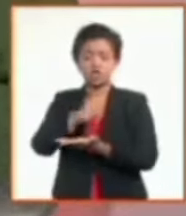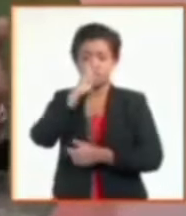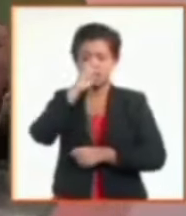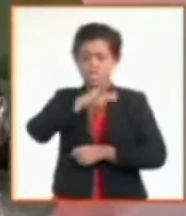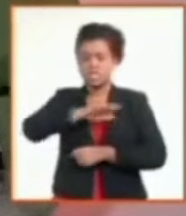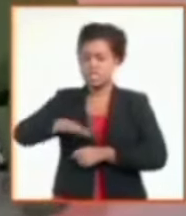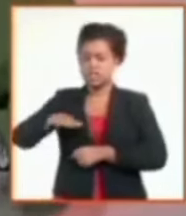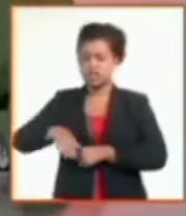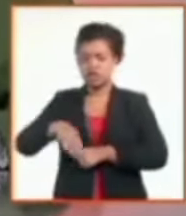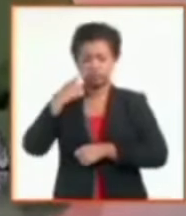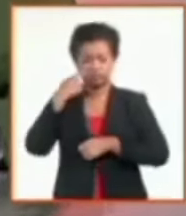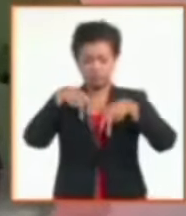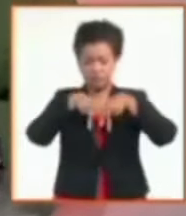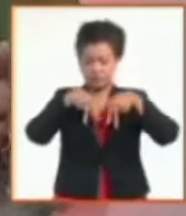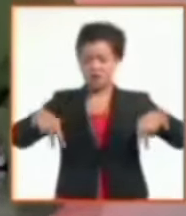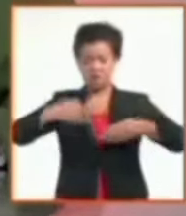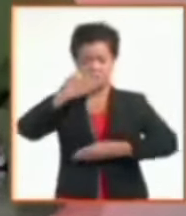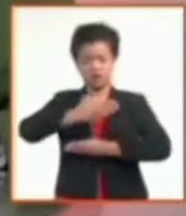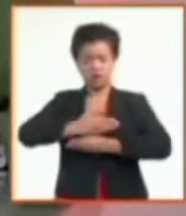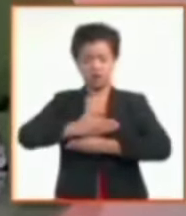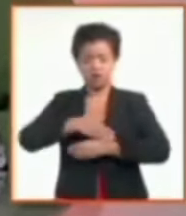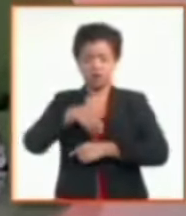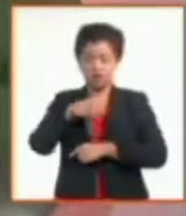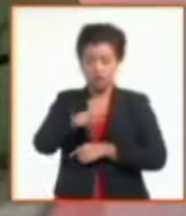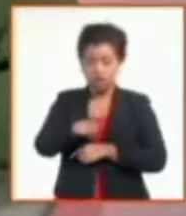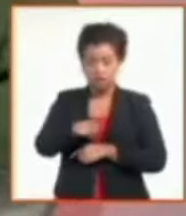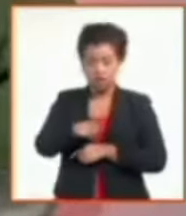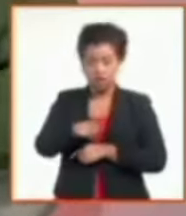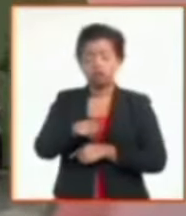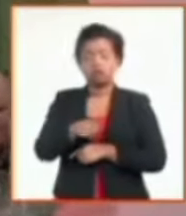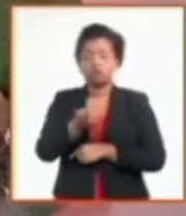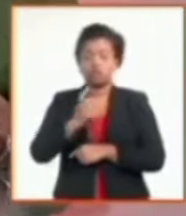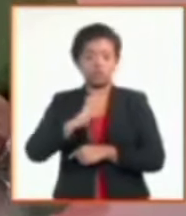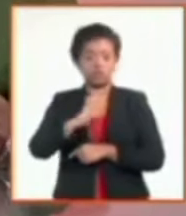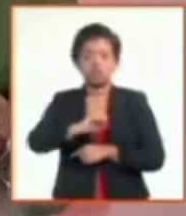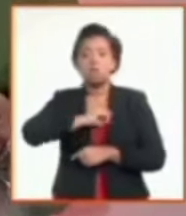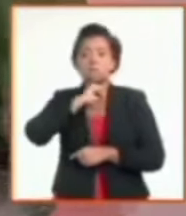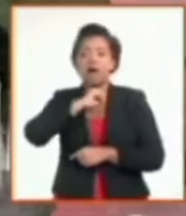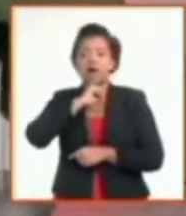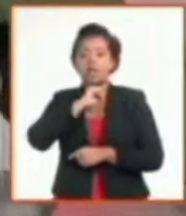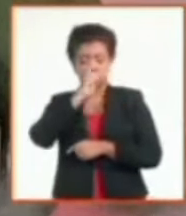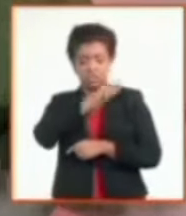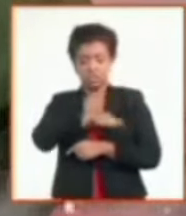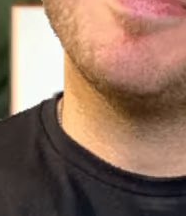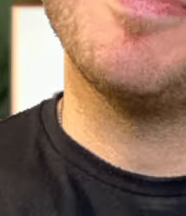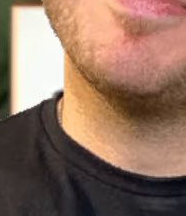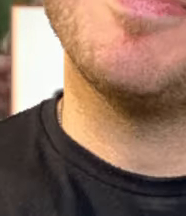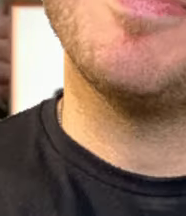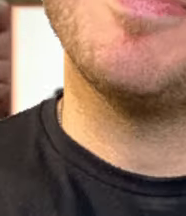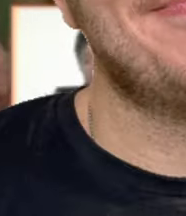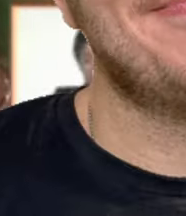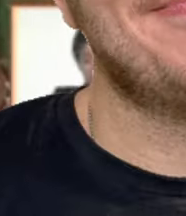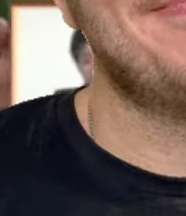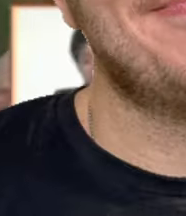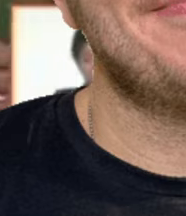a los niños como barrera. Es un delito también que se analizará en su momento con todas las madres que cogieron a sus niños y lo utilizaron